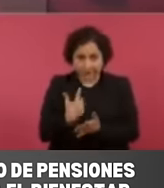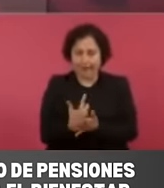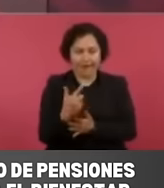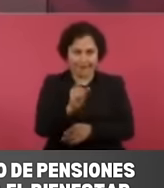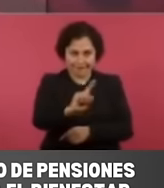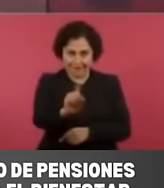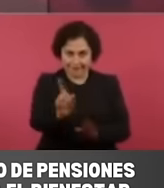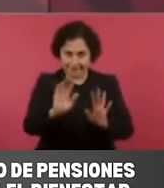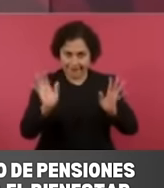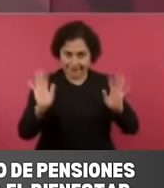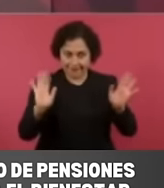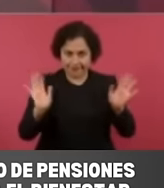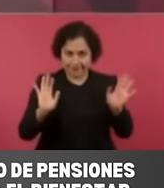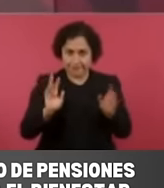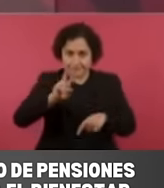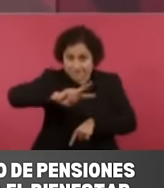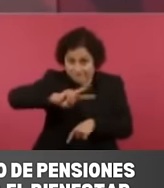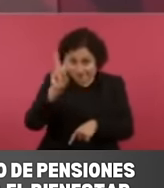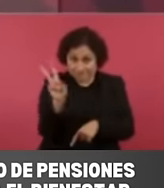Entonces,